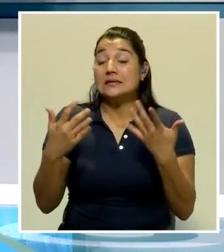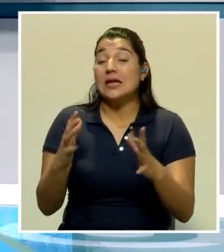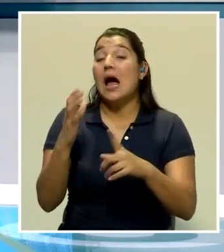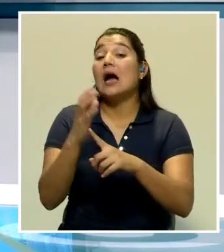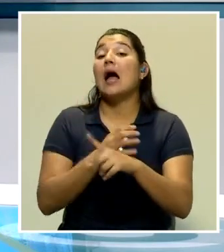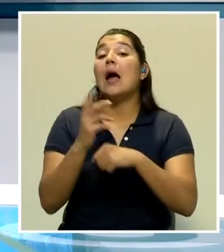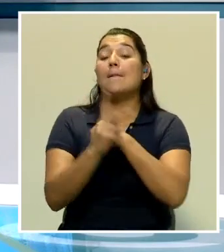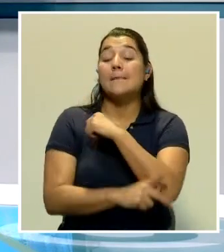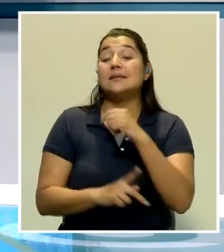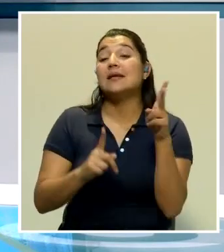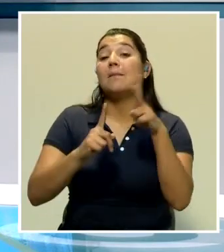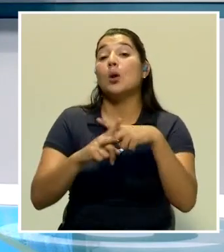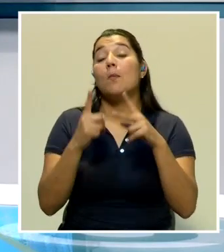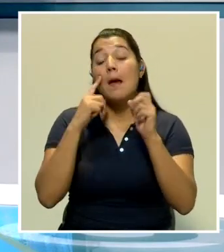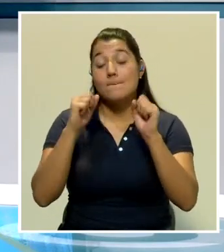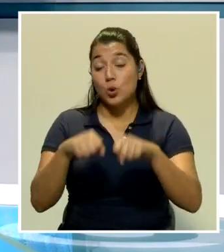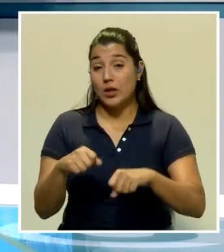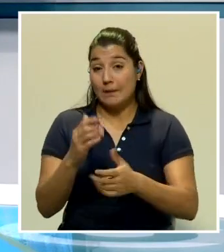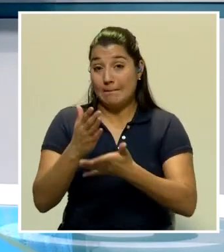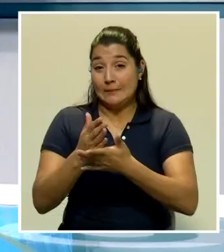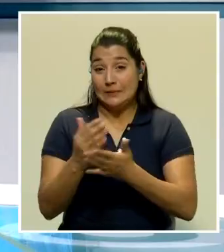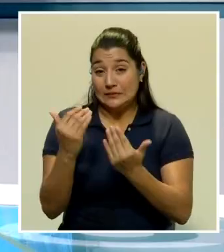para contener los contagios.